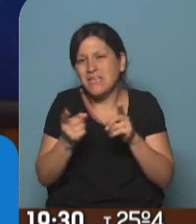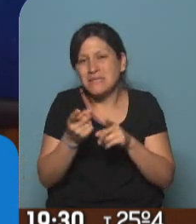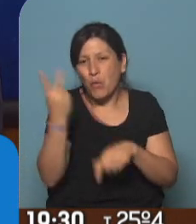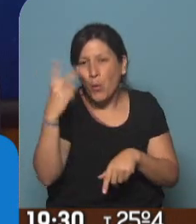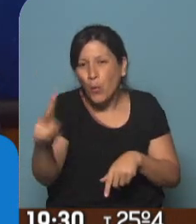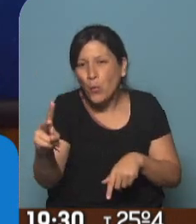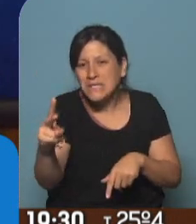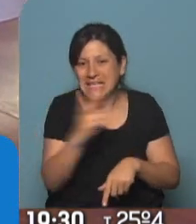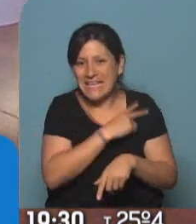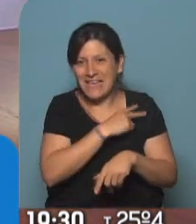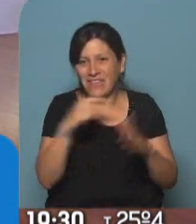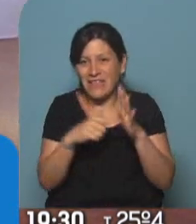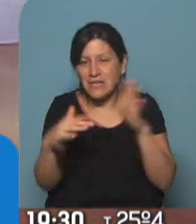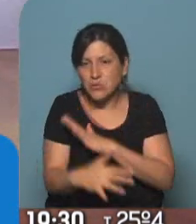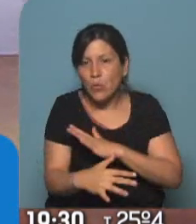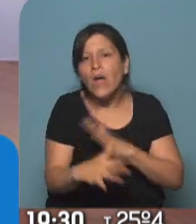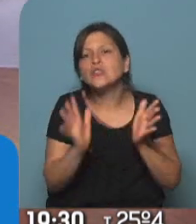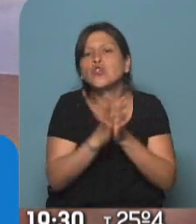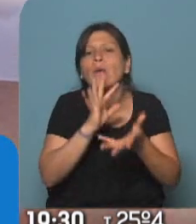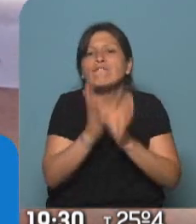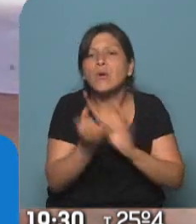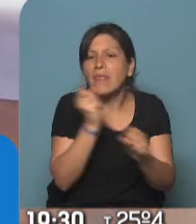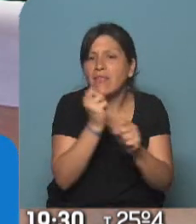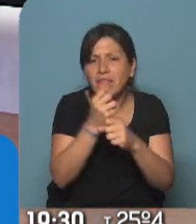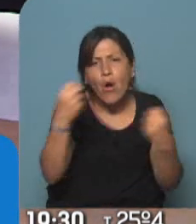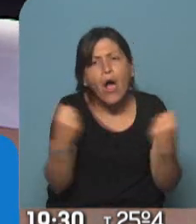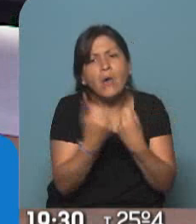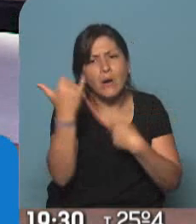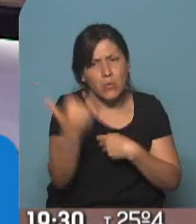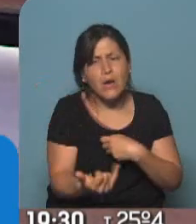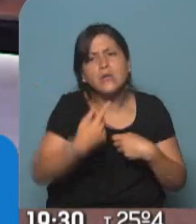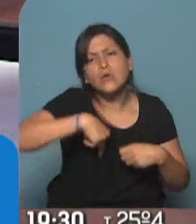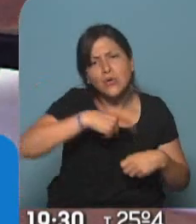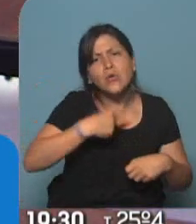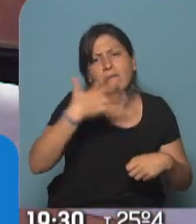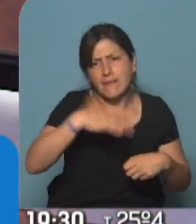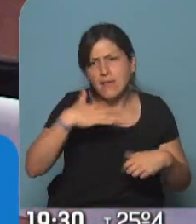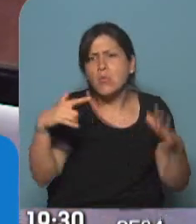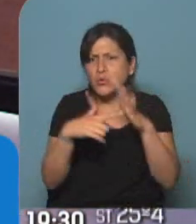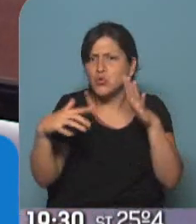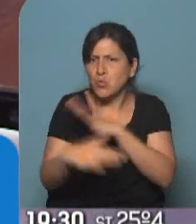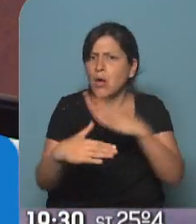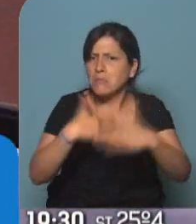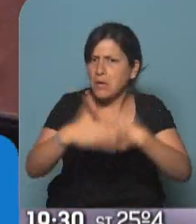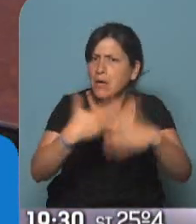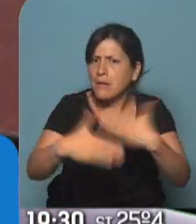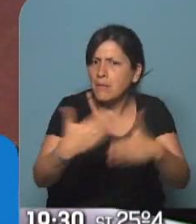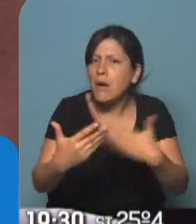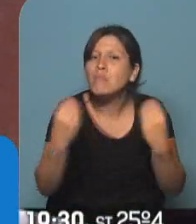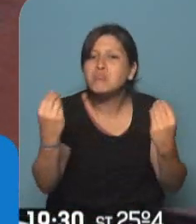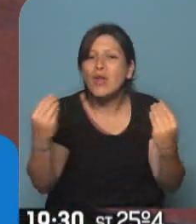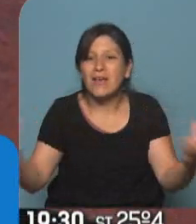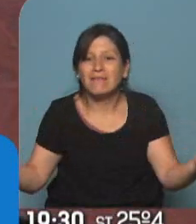respecto a cómo trabajar nosotros entendemos que bueno la ciudad tenía una evolución respecto a la unificación de sus policías